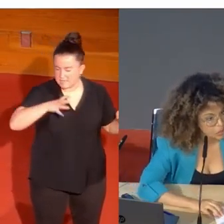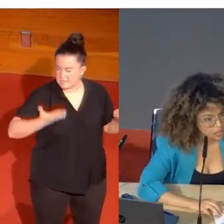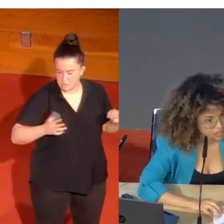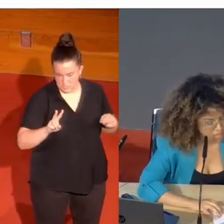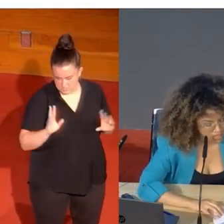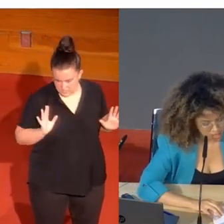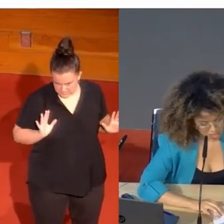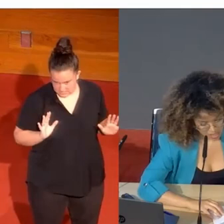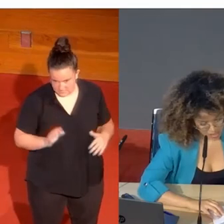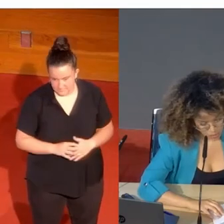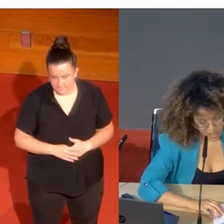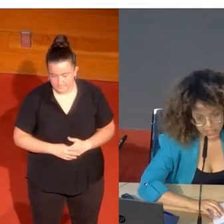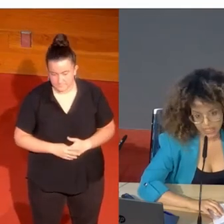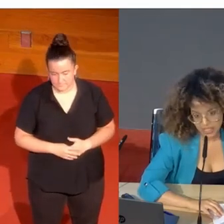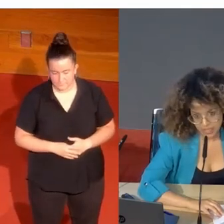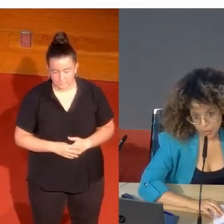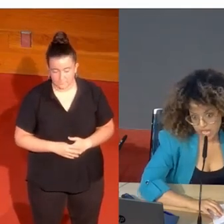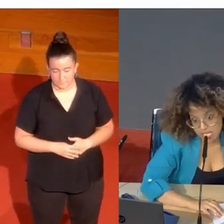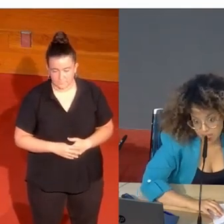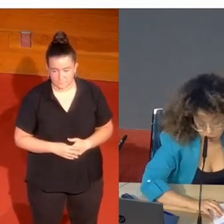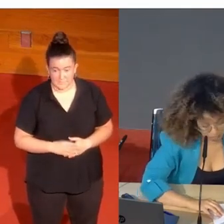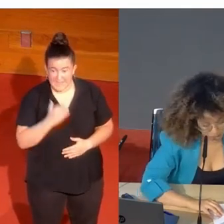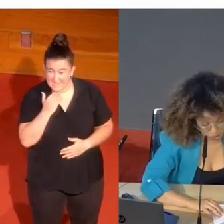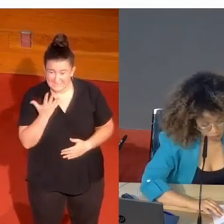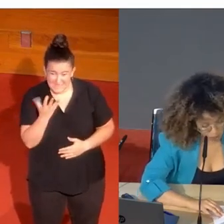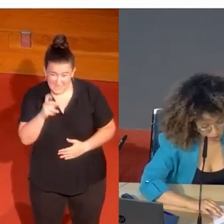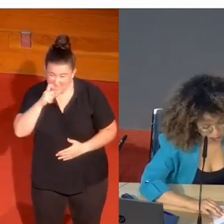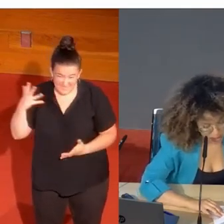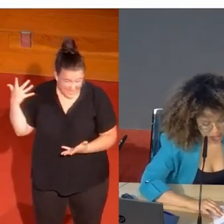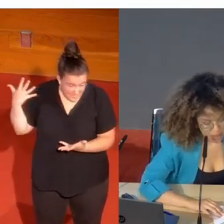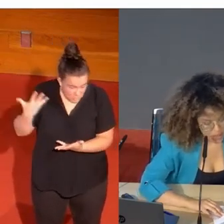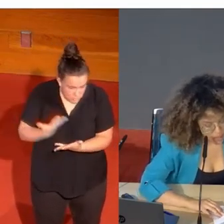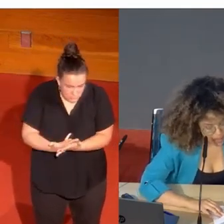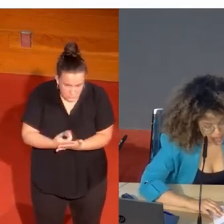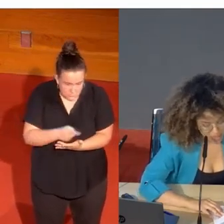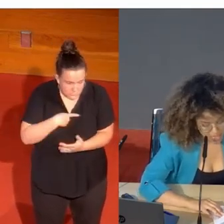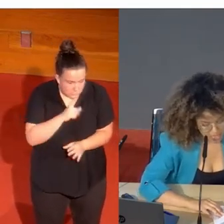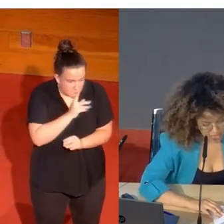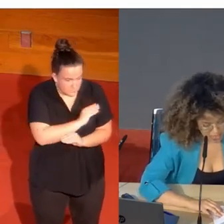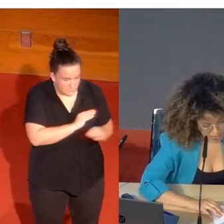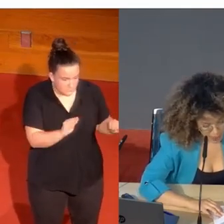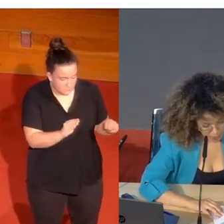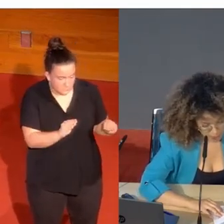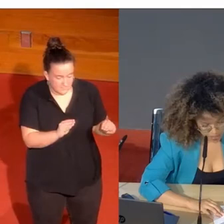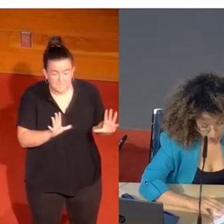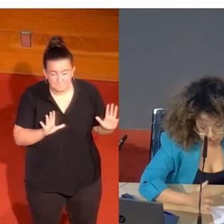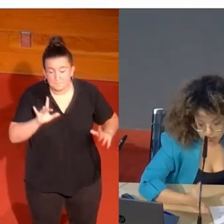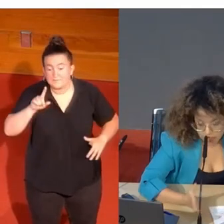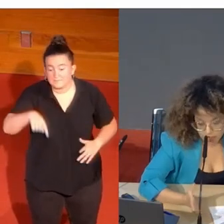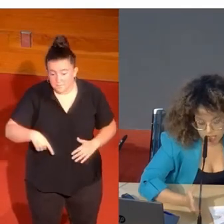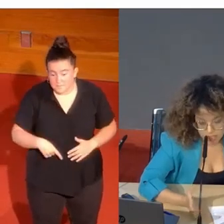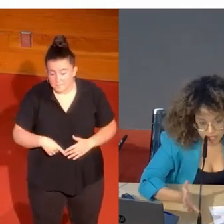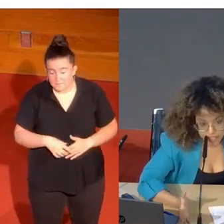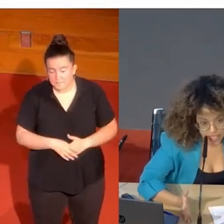Sahara occidental en durante Pues casi 50 aos años ahora no pero también es eh